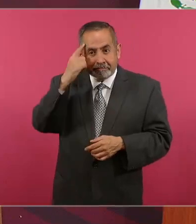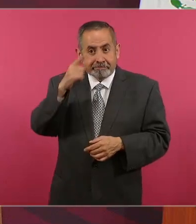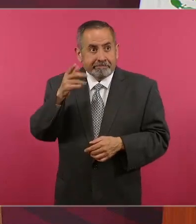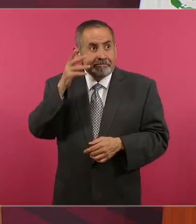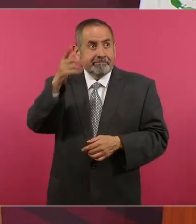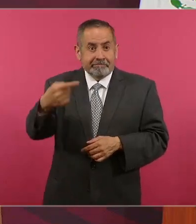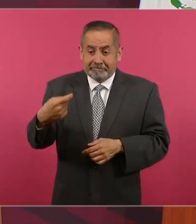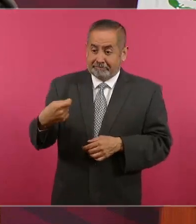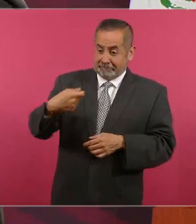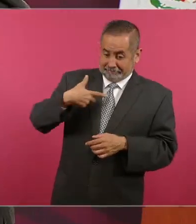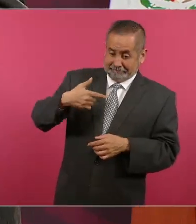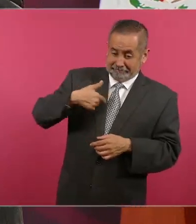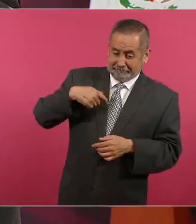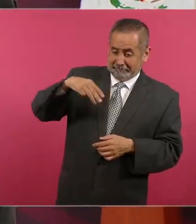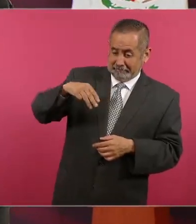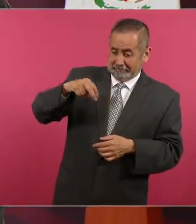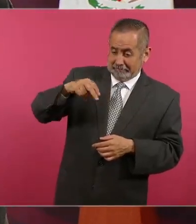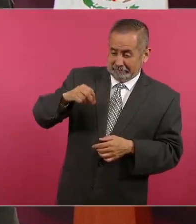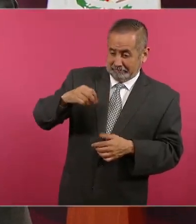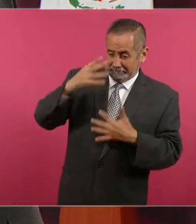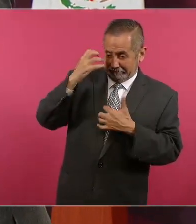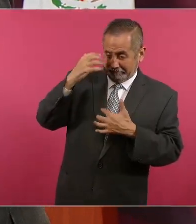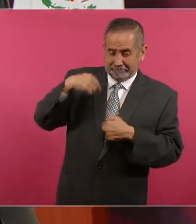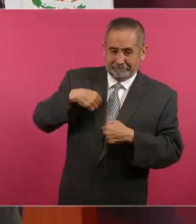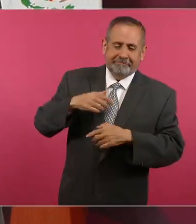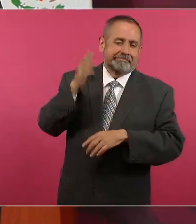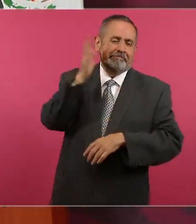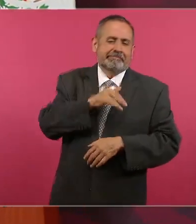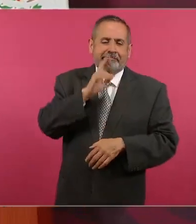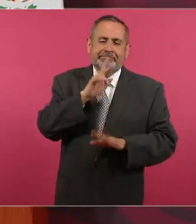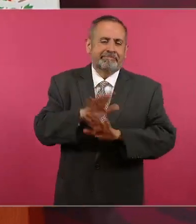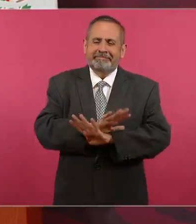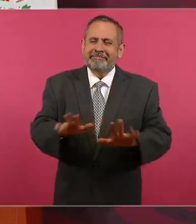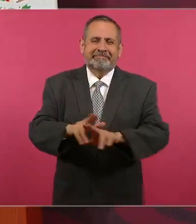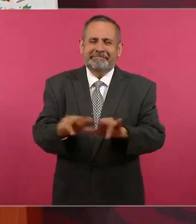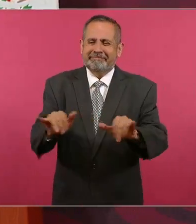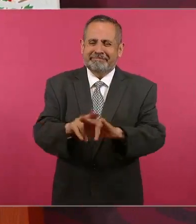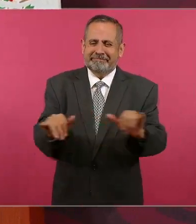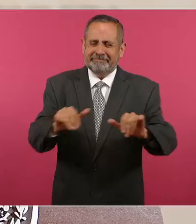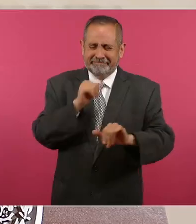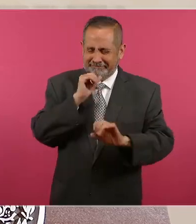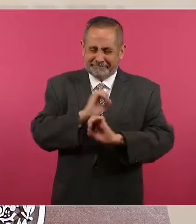pone a exponer? ¿A qué le digan mono?